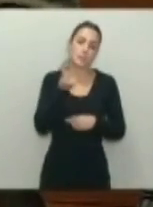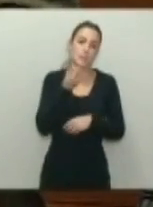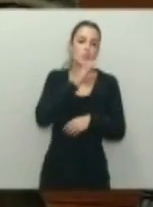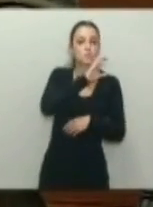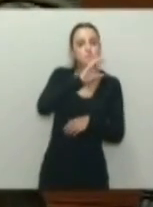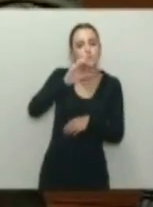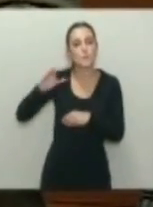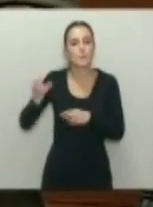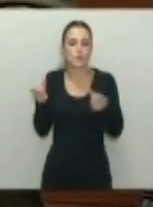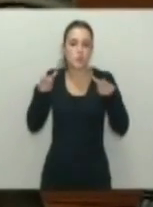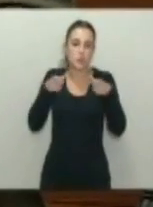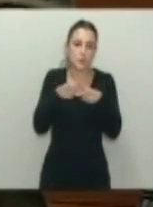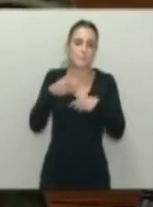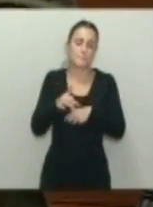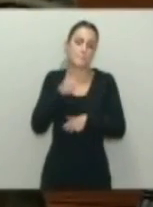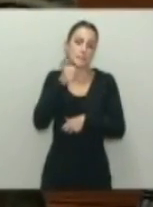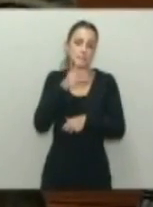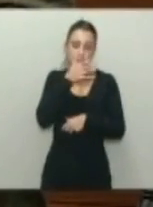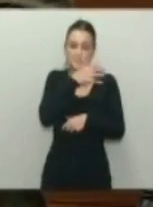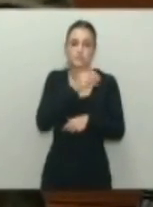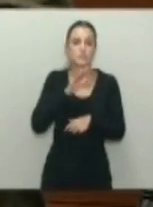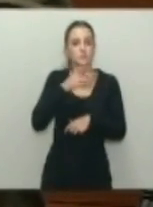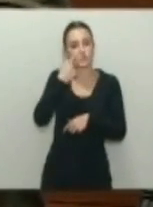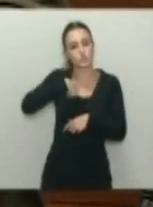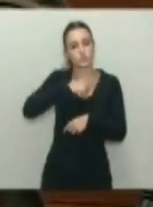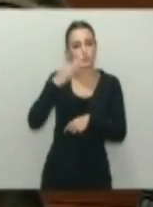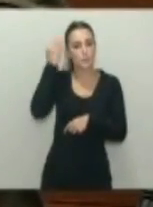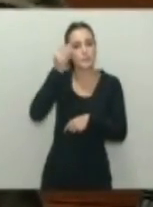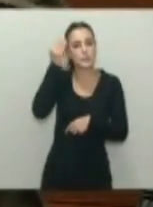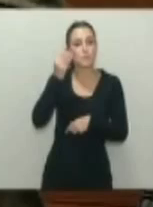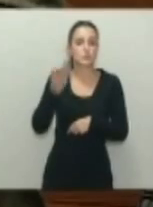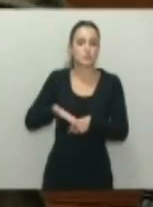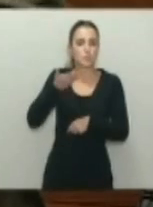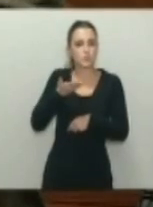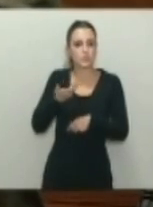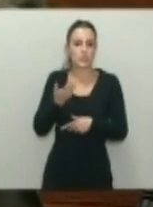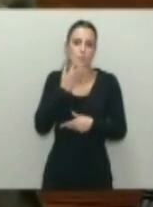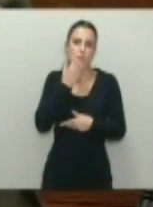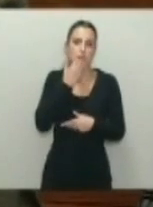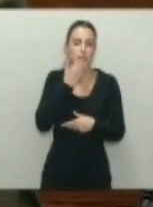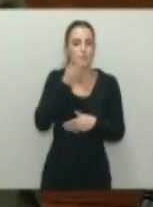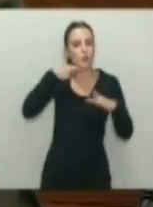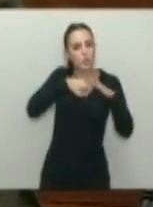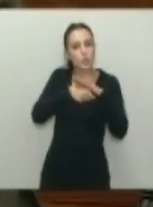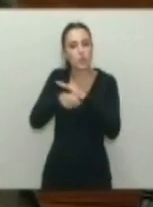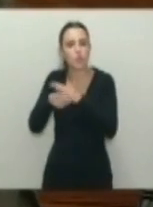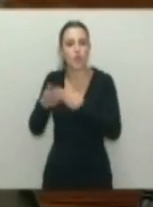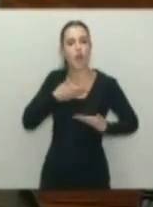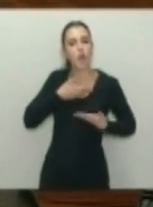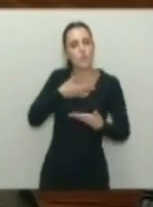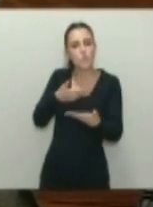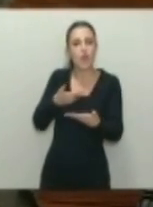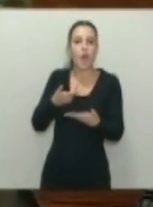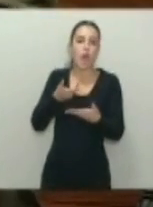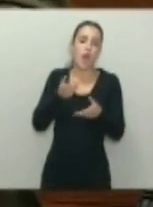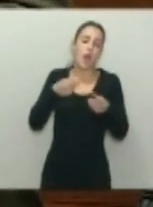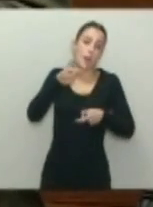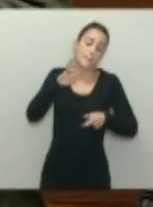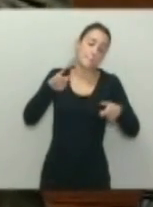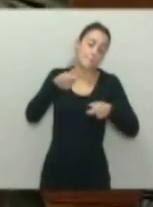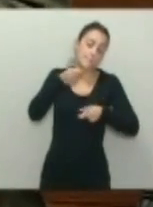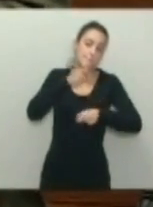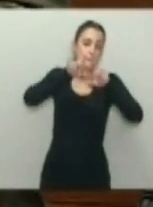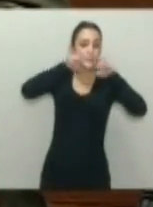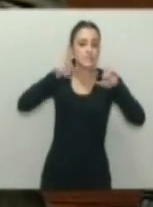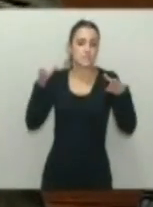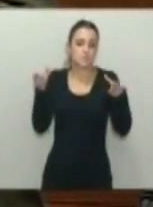que nos parecen muy significativas, que son, por ejemplo, para financiar inversiones en concepto de ayudas al comercio minorista, y que, a